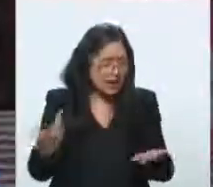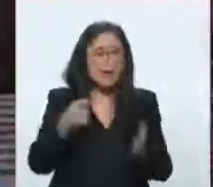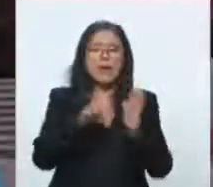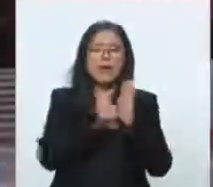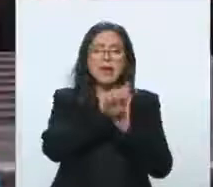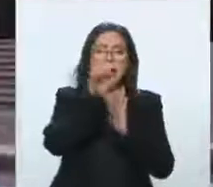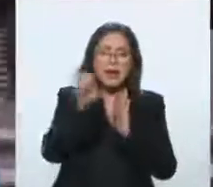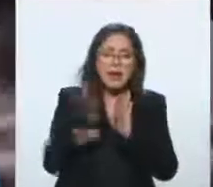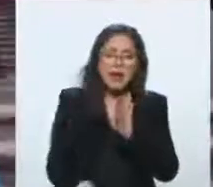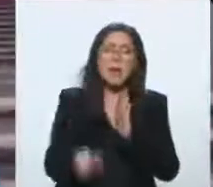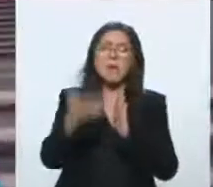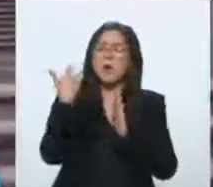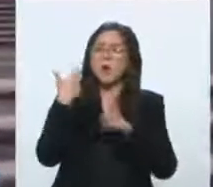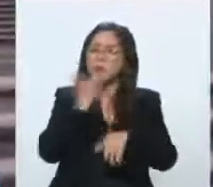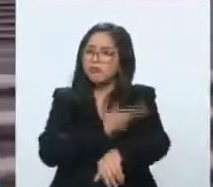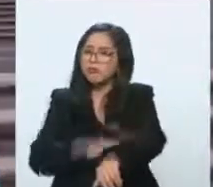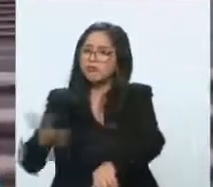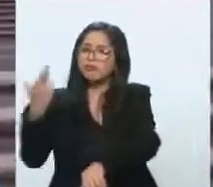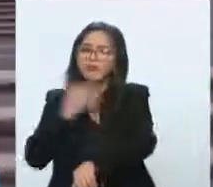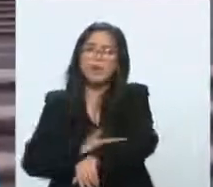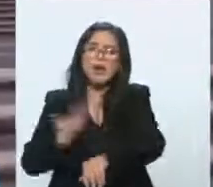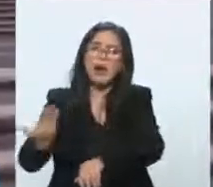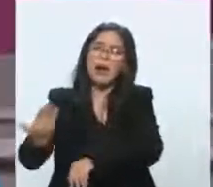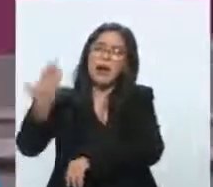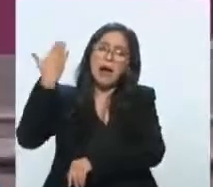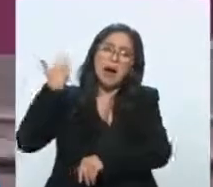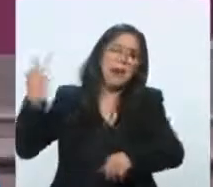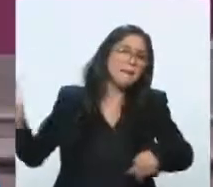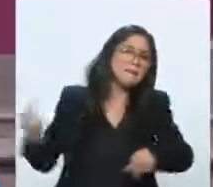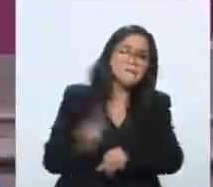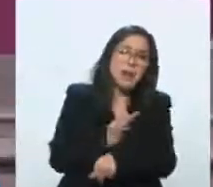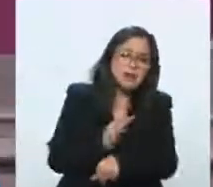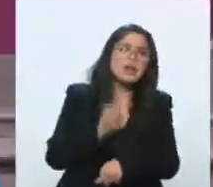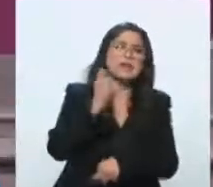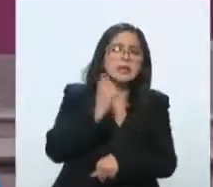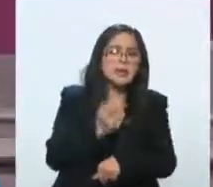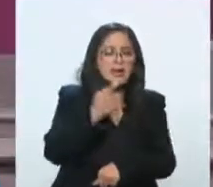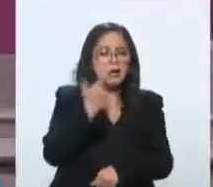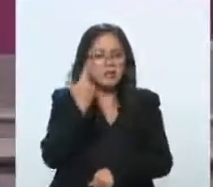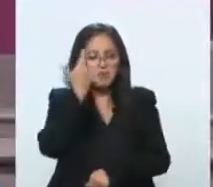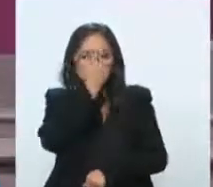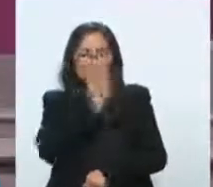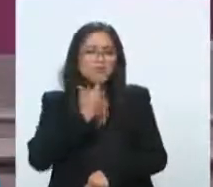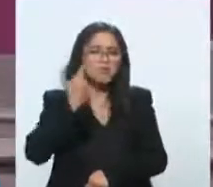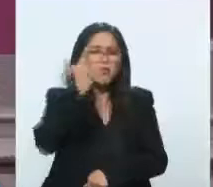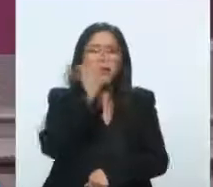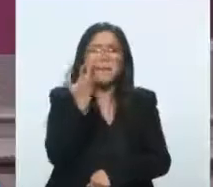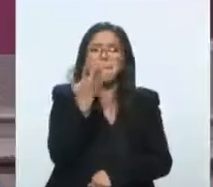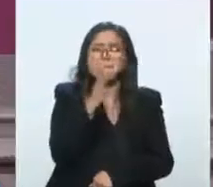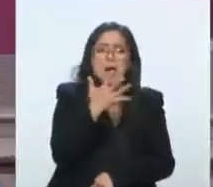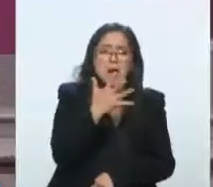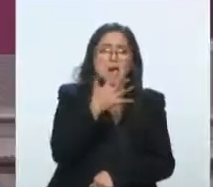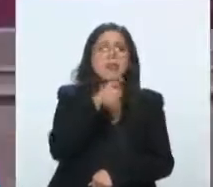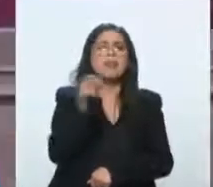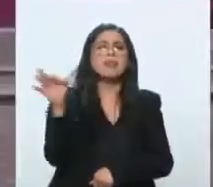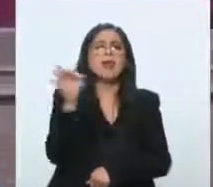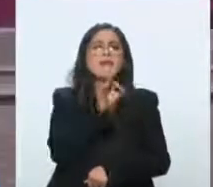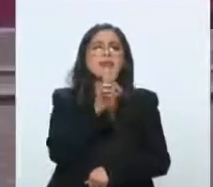hemos hecho en el pasado, es difícil que en una medición de esa naturaleza hubiera nuevamente un